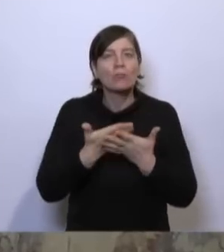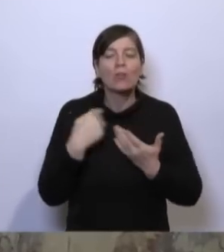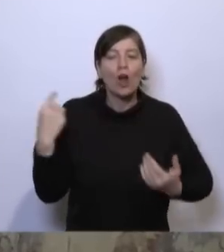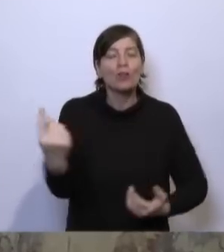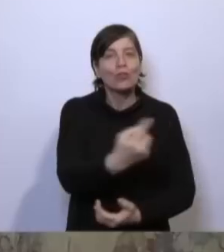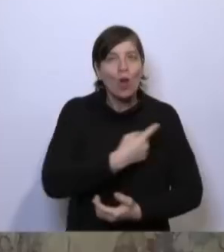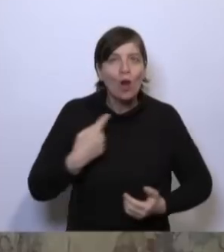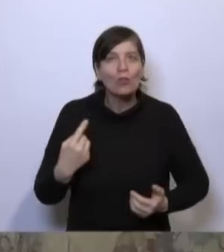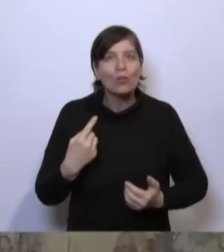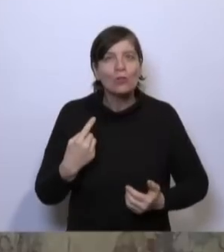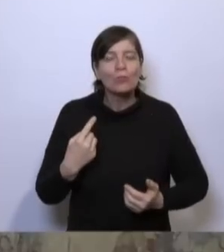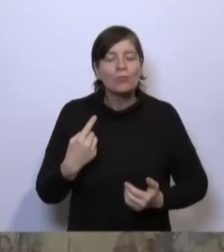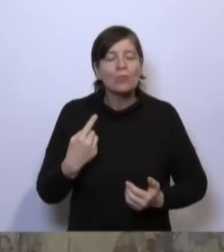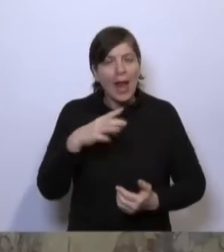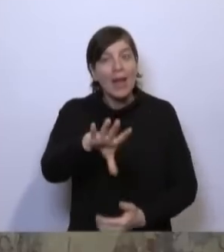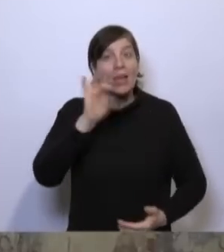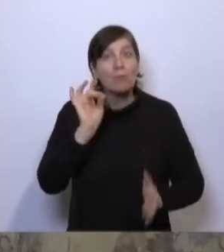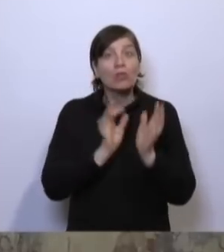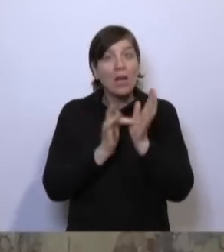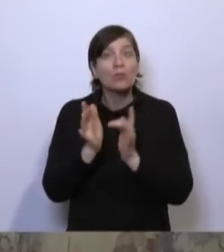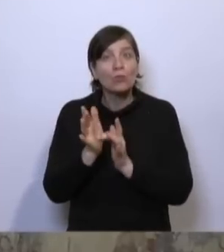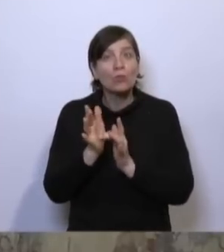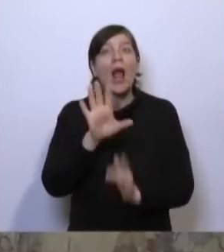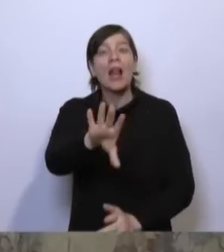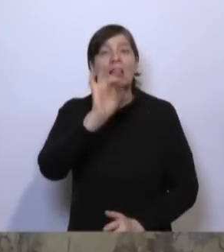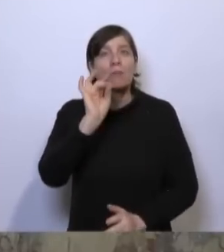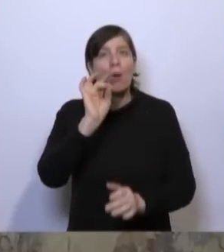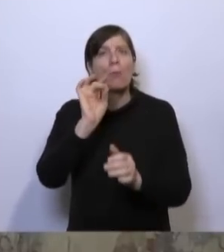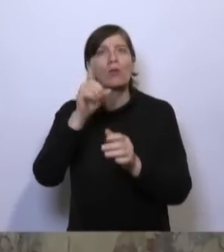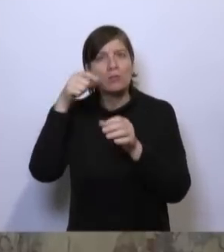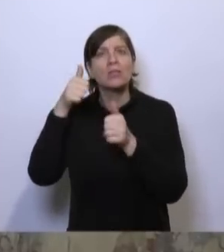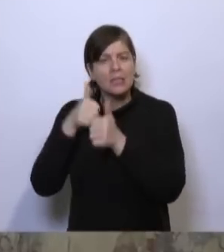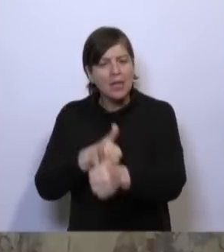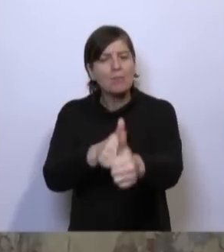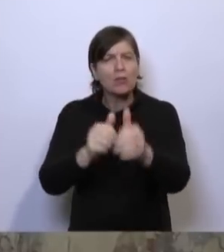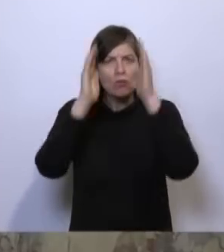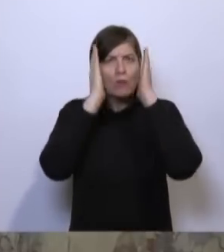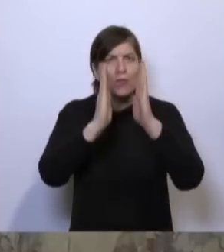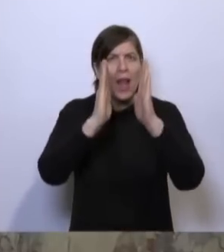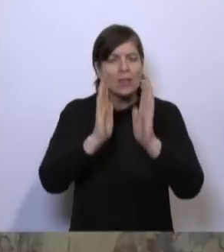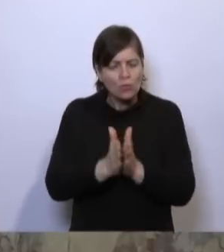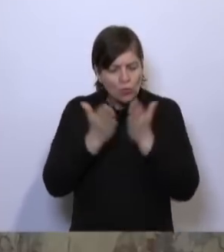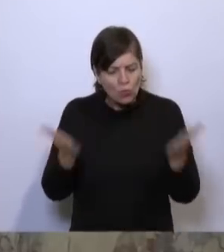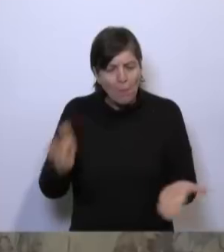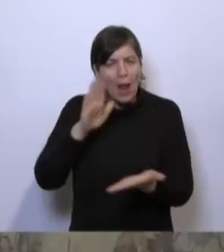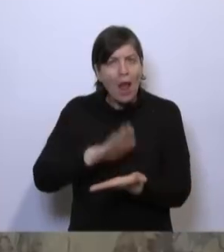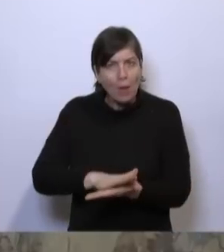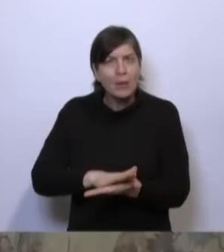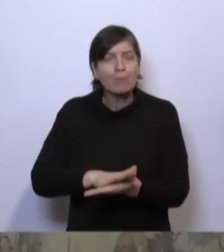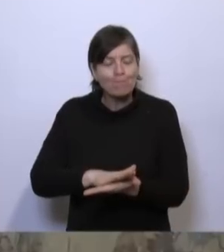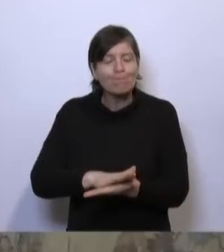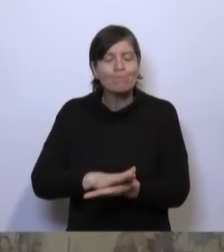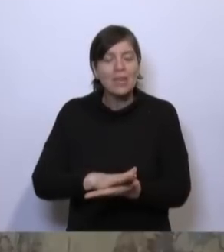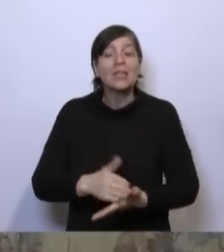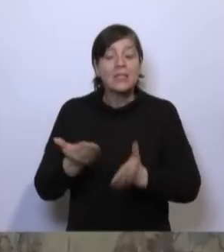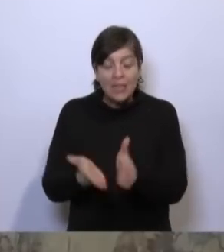Nosotros, al haber optado por Cristo, optamos por el seguimiento fiel a su palabra, a través de la cual